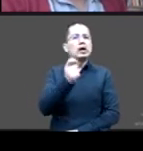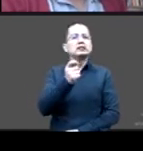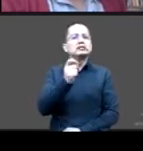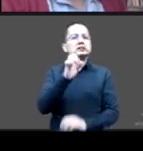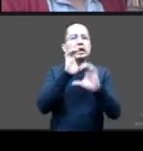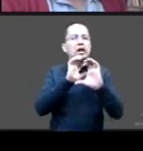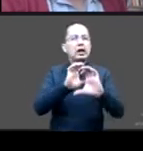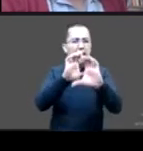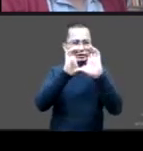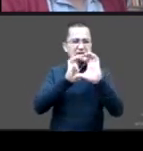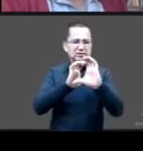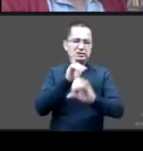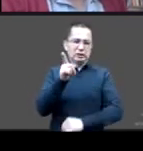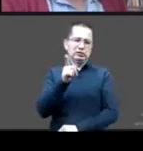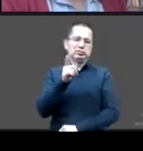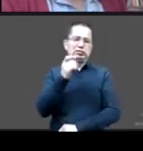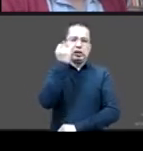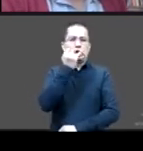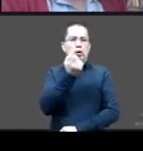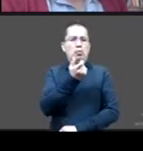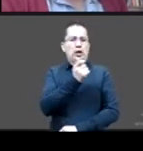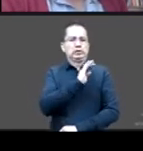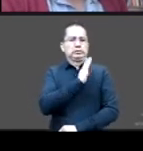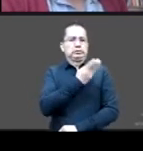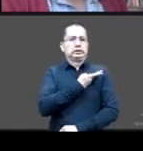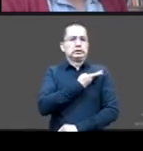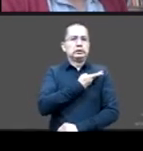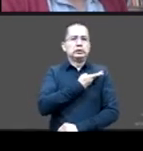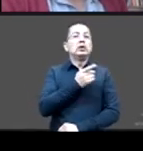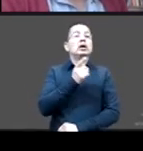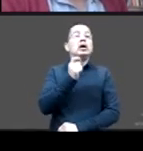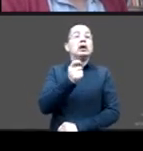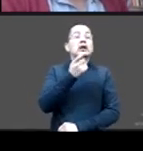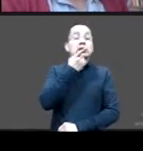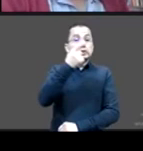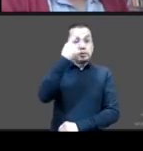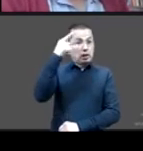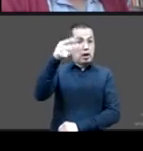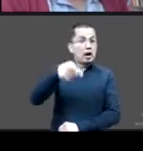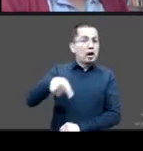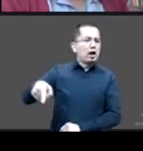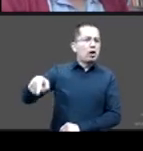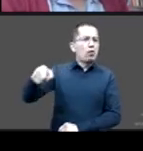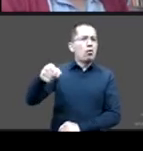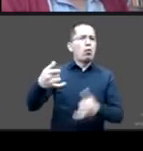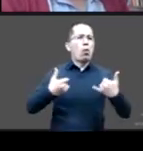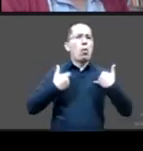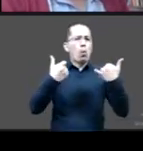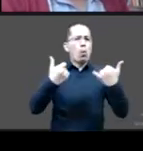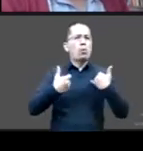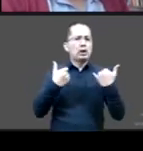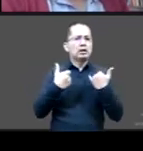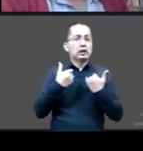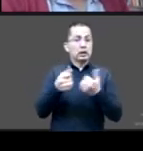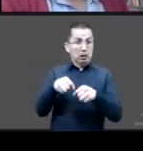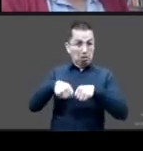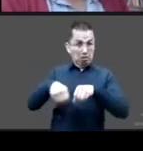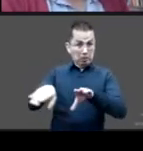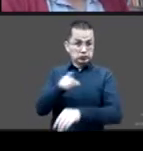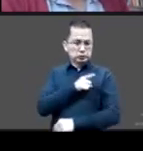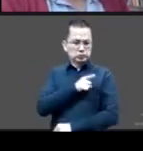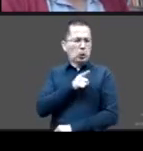Cristo nos veremos. Tú eres el futuro, eres la